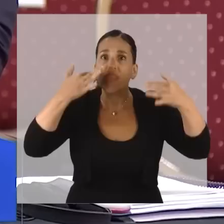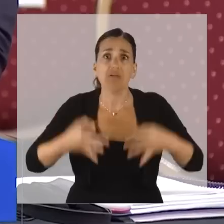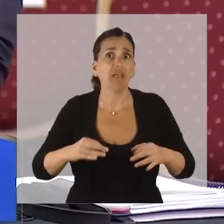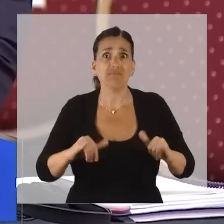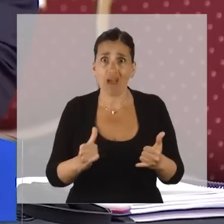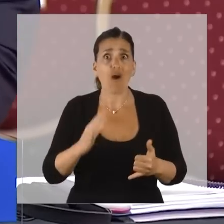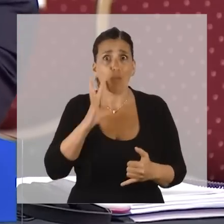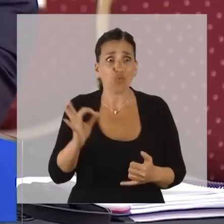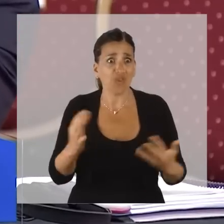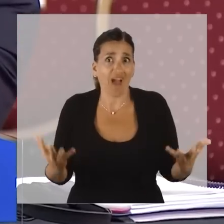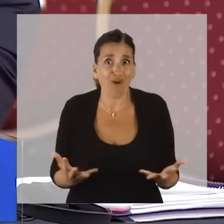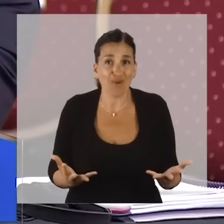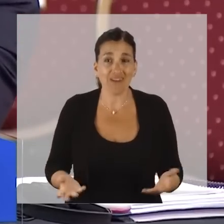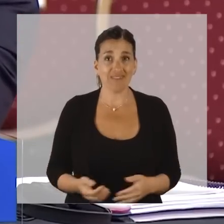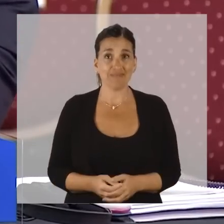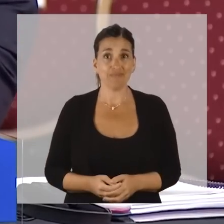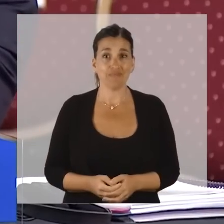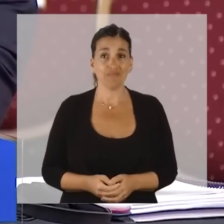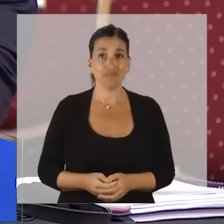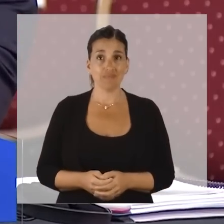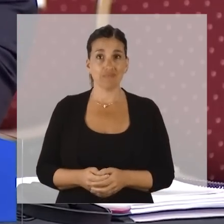en realidad tenemos ahí la posibilidades